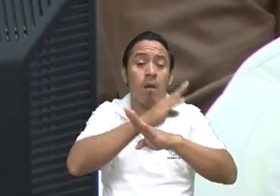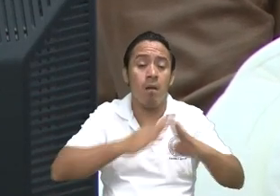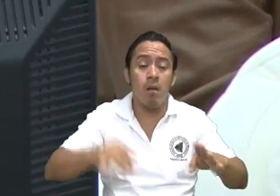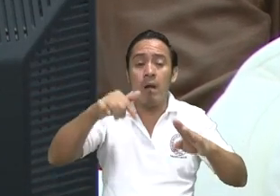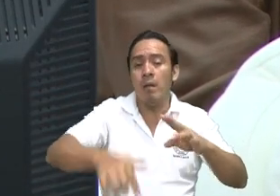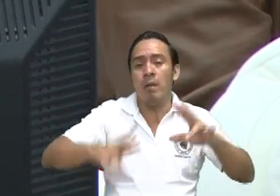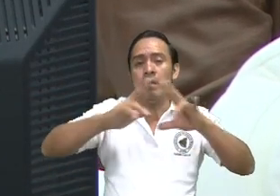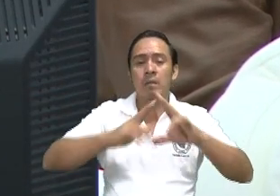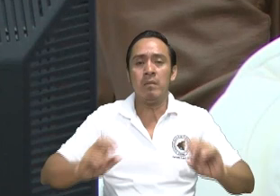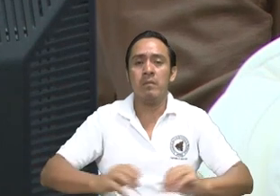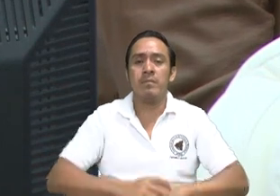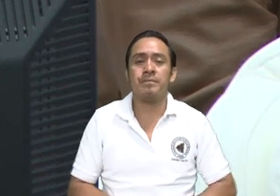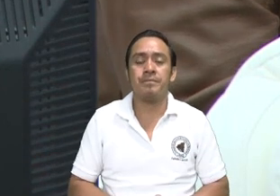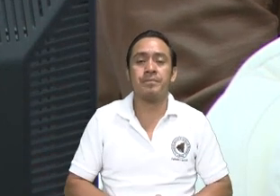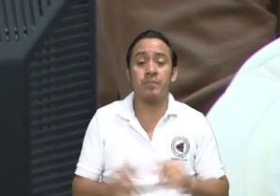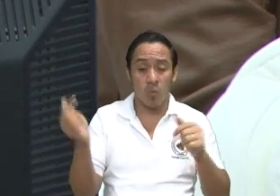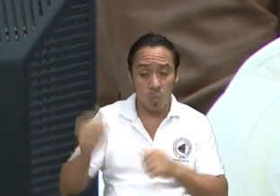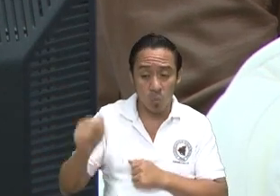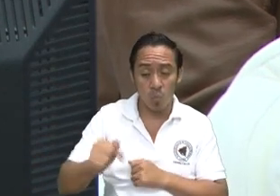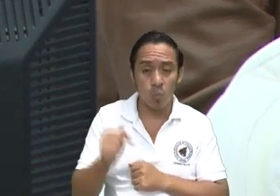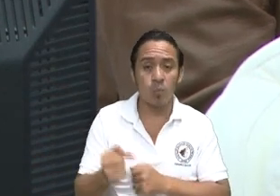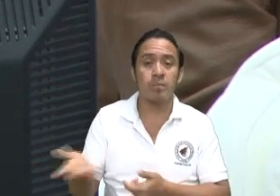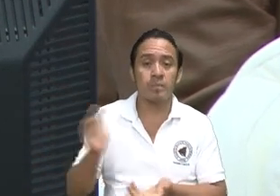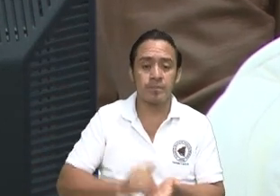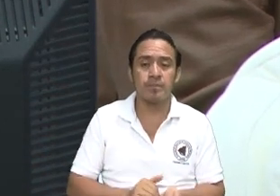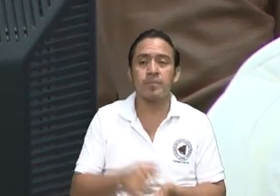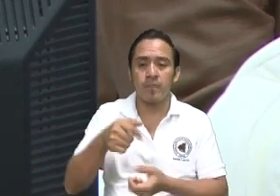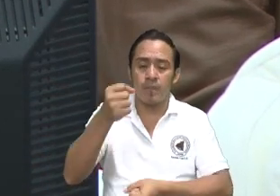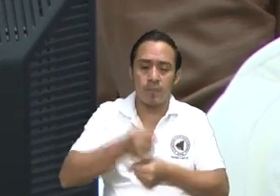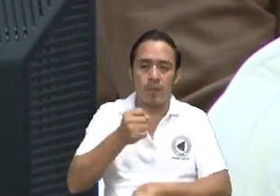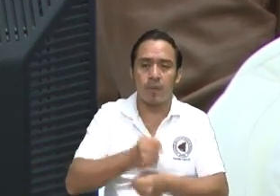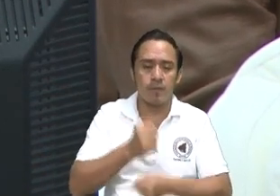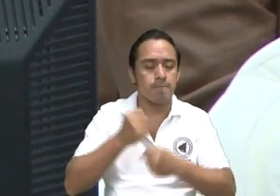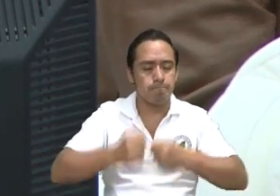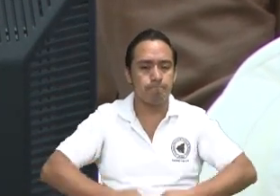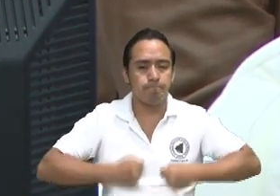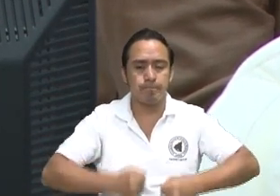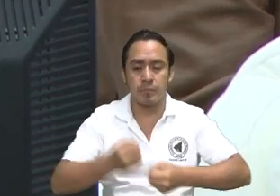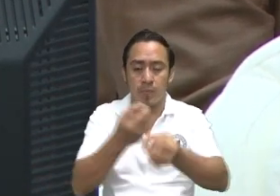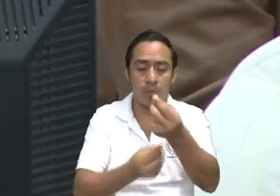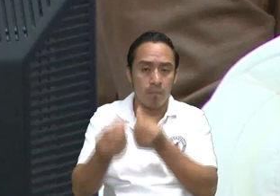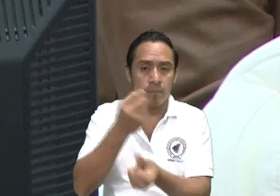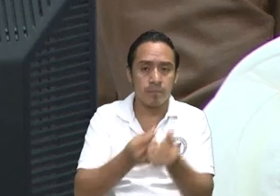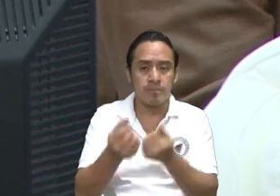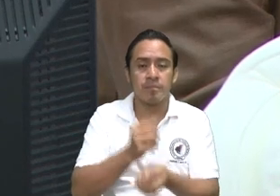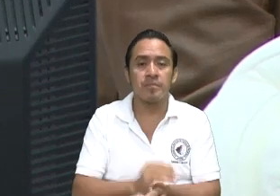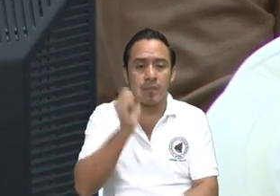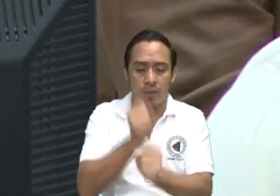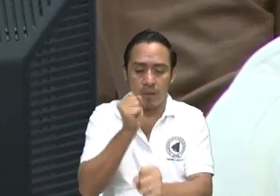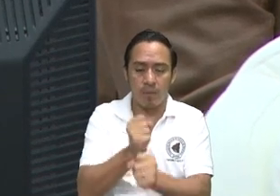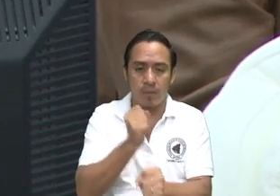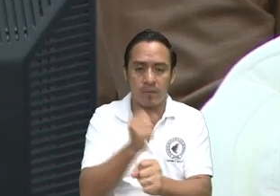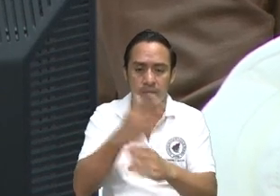nuestro país. Hoy de nuevo estamos trabajando, fortaleciendo nuestra economía, trabajando en